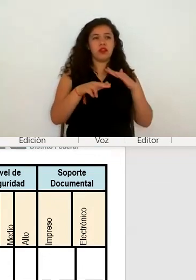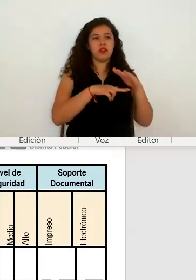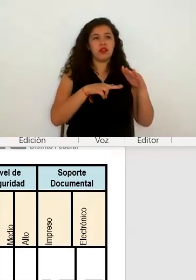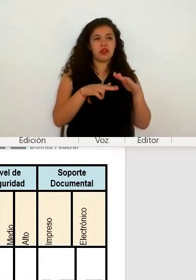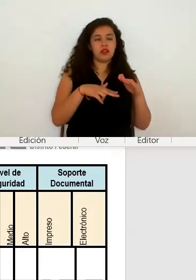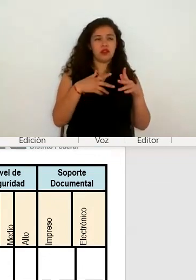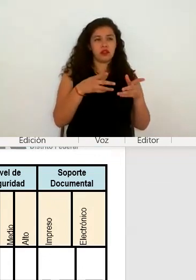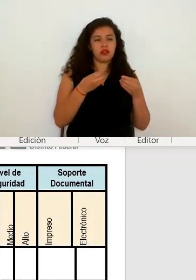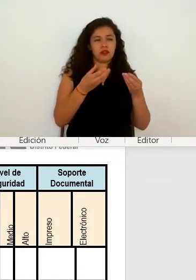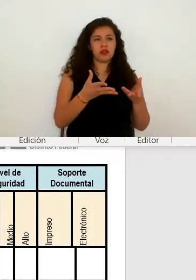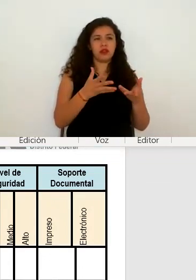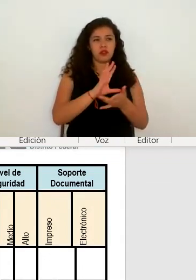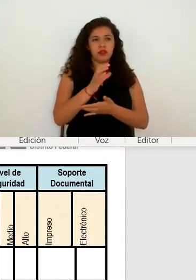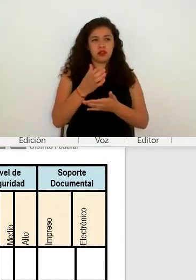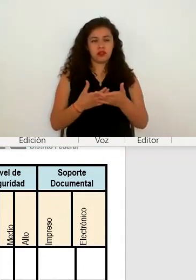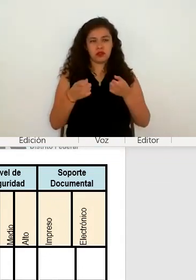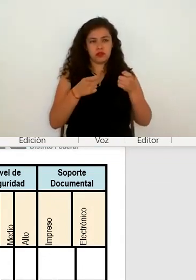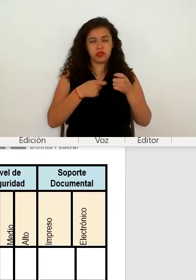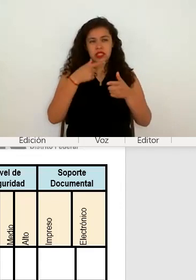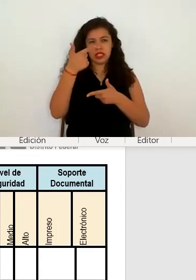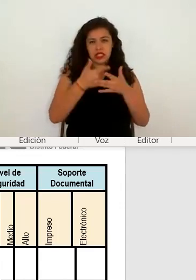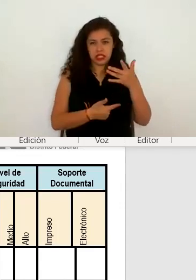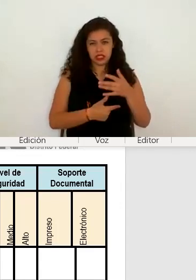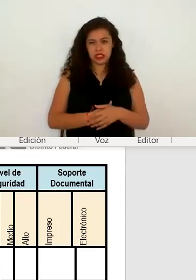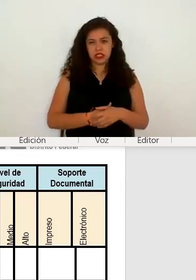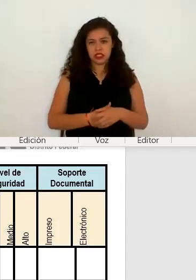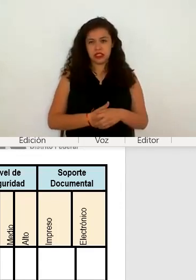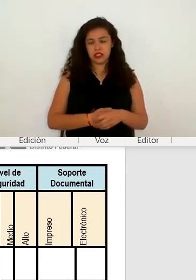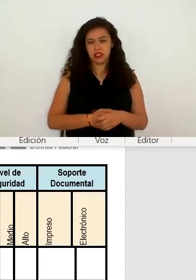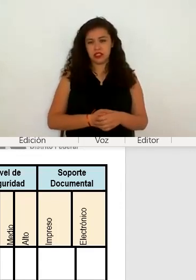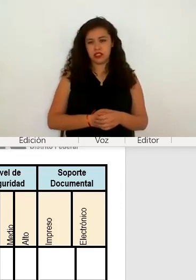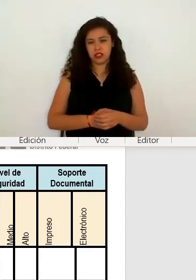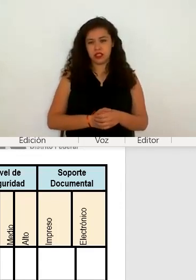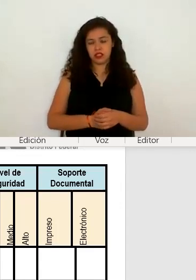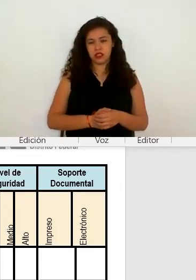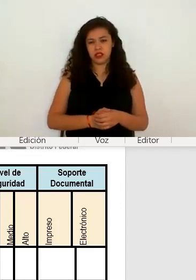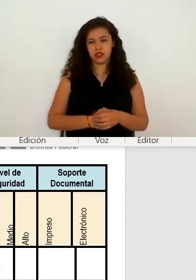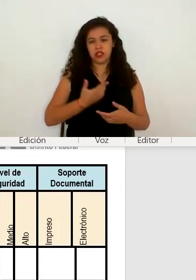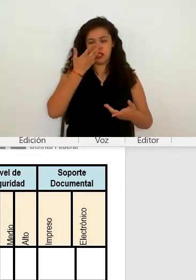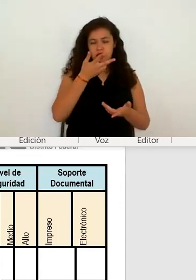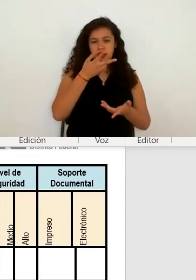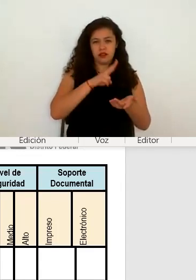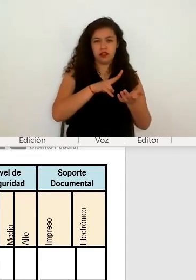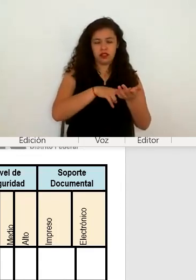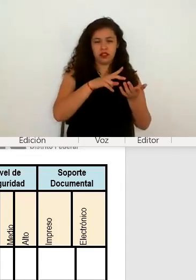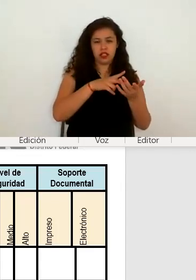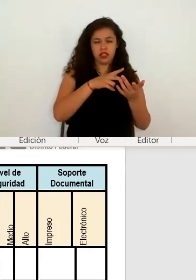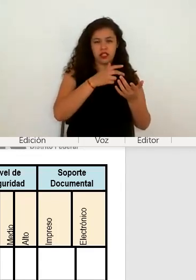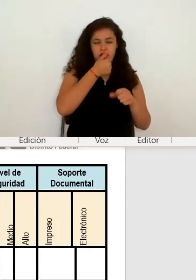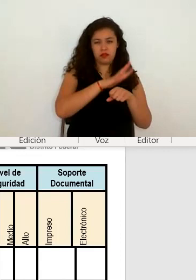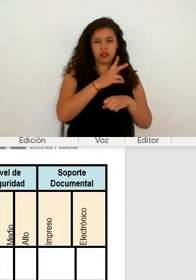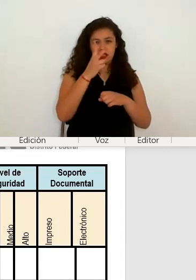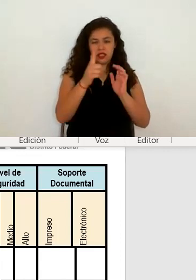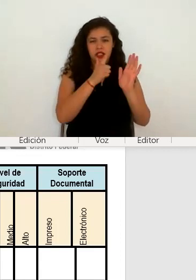profesionales, los controles de asistencia, miren. Los controles de asistencia, dice, tiene un valor administrativo y legal. Vigencia 2 años